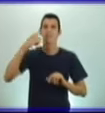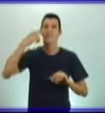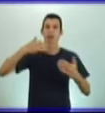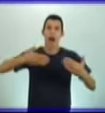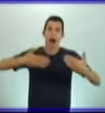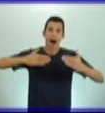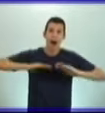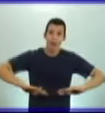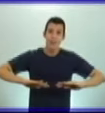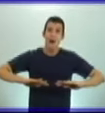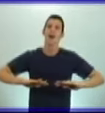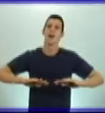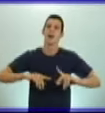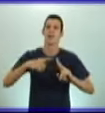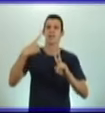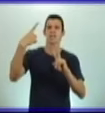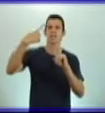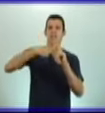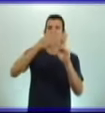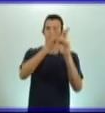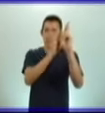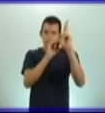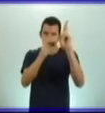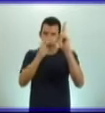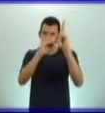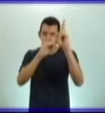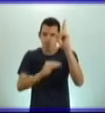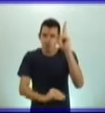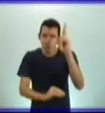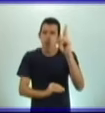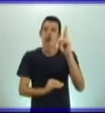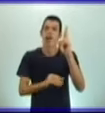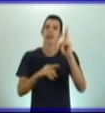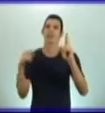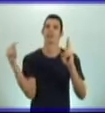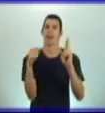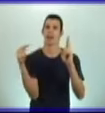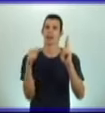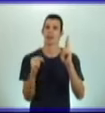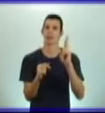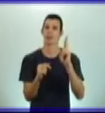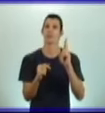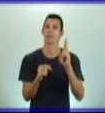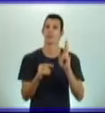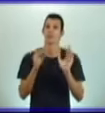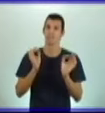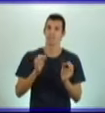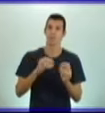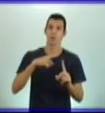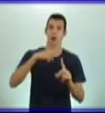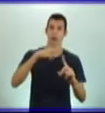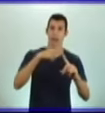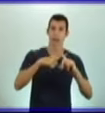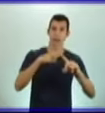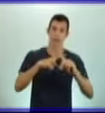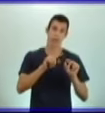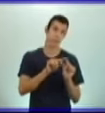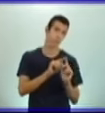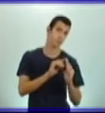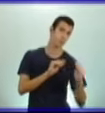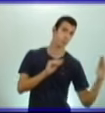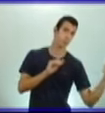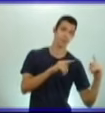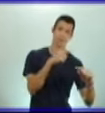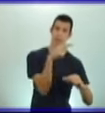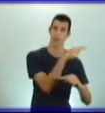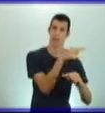de esta información, cuando queremos saber el dominio, que vamos a fijarnos en la asíntota vertical. Y de ahí decimos que el